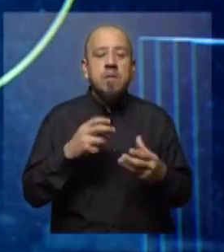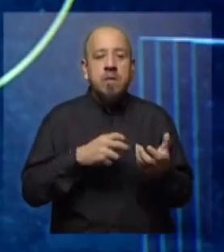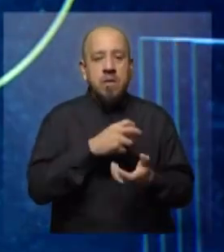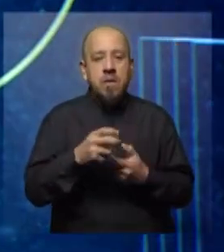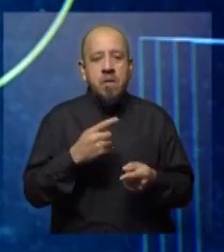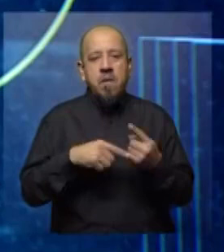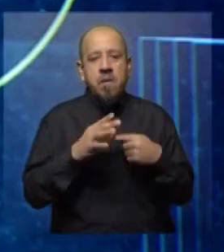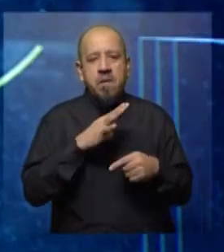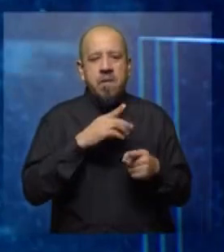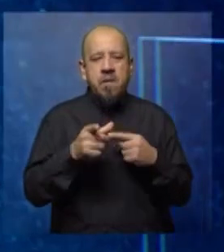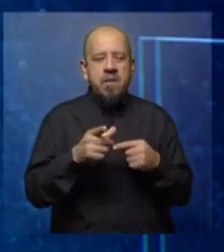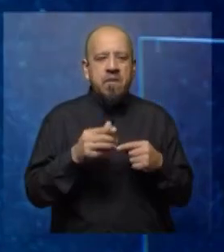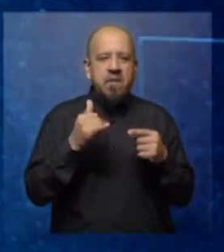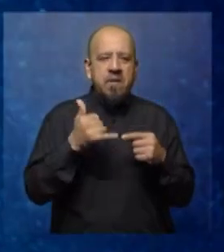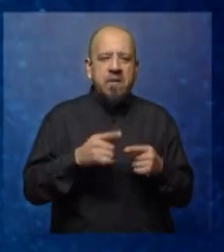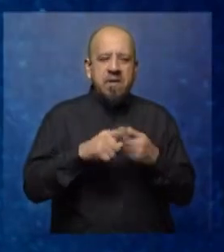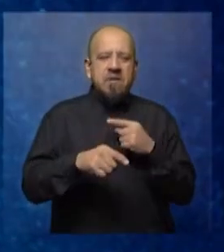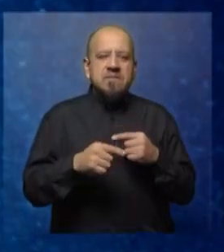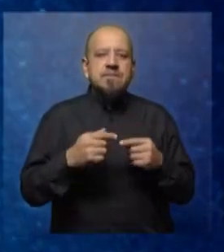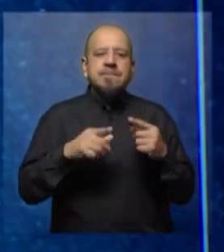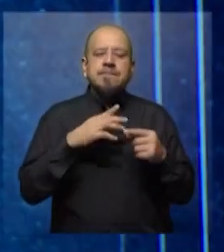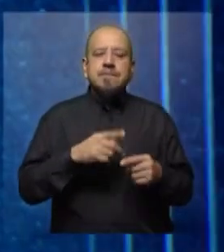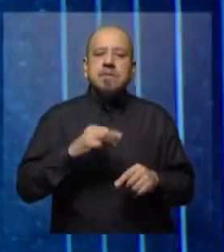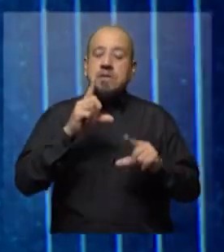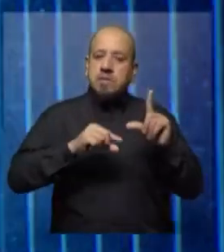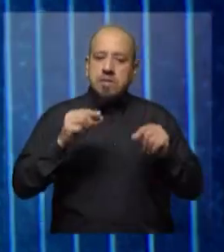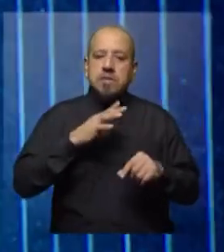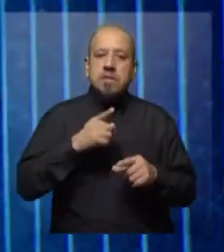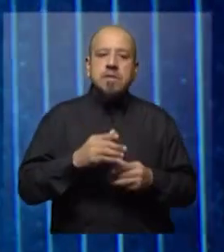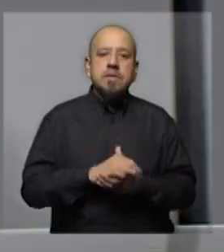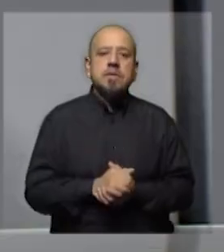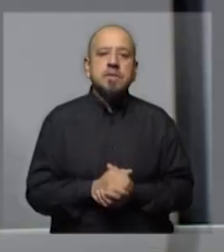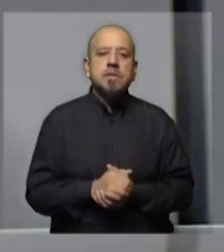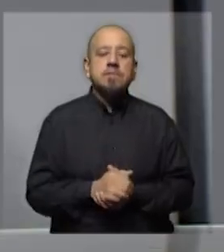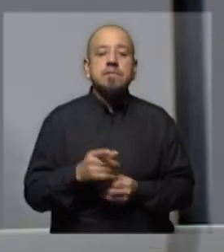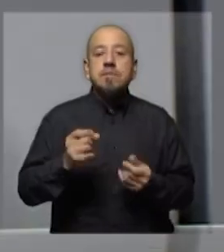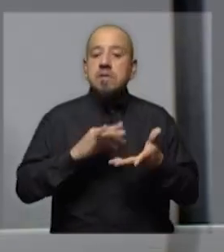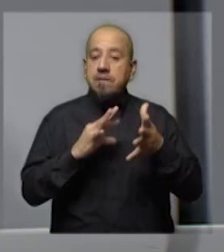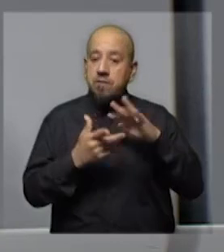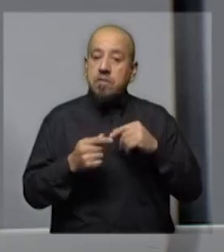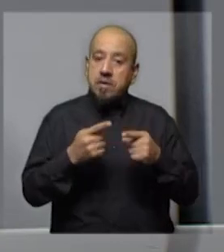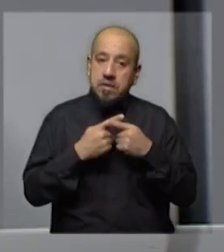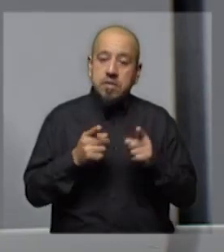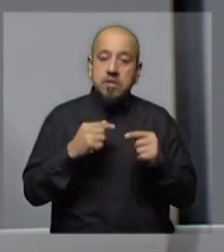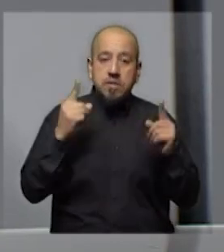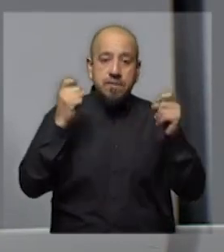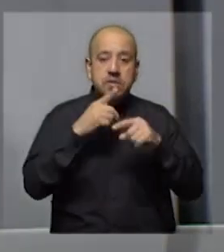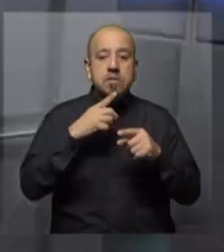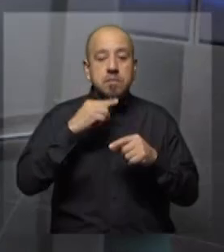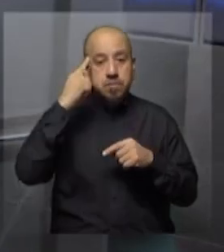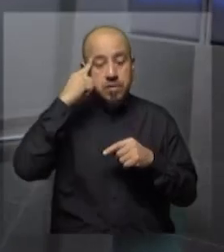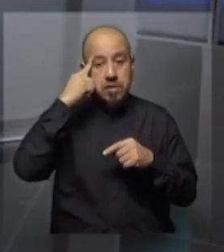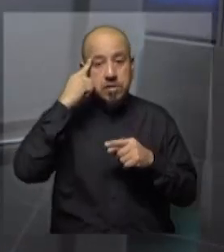tiene grados tiene matices tiene variantes bueno Y esa forma es más difícil y más apasionante a la vez porque pienso